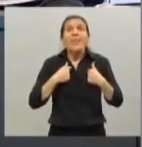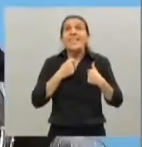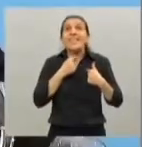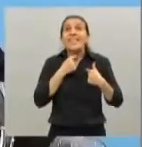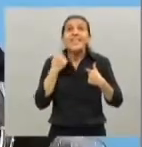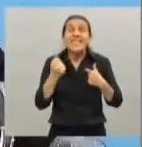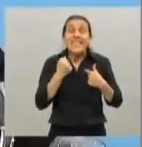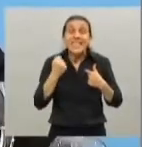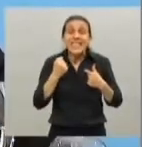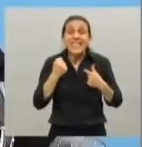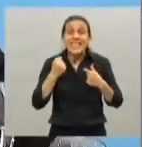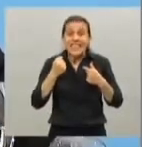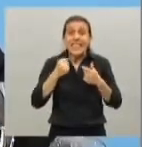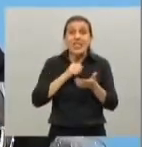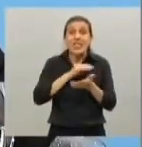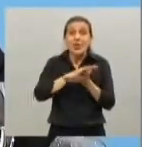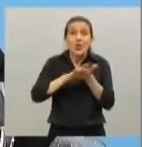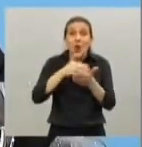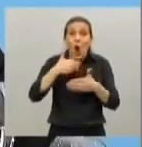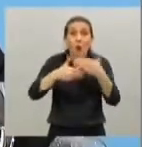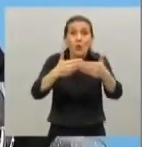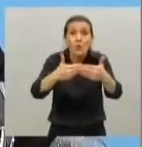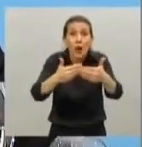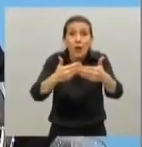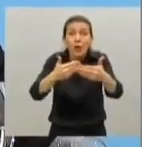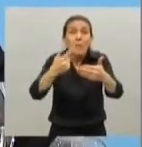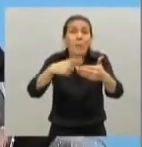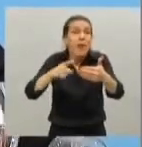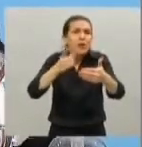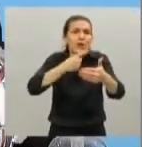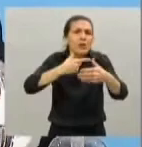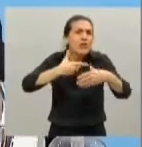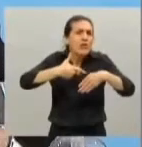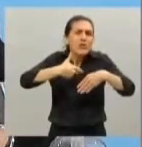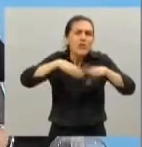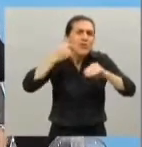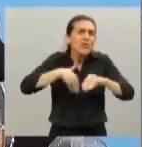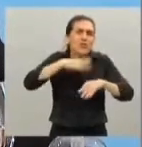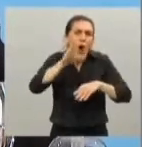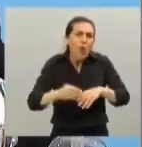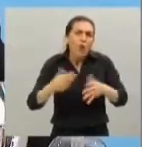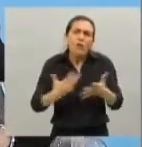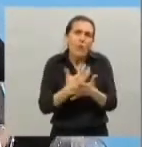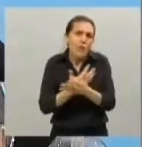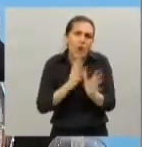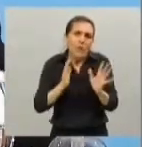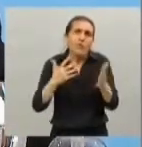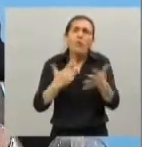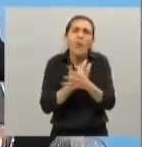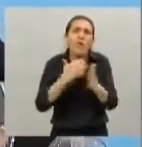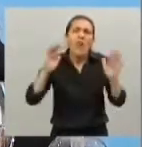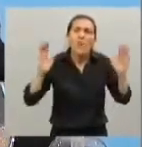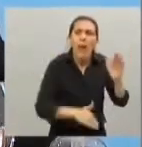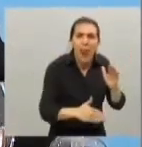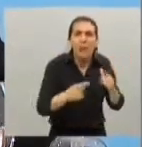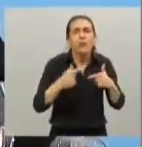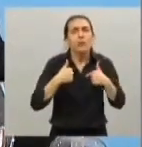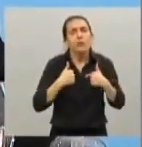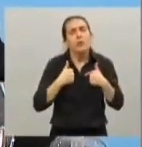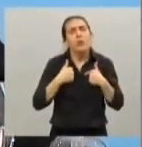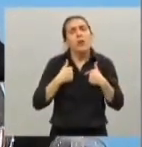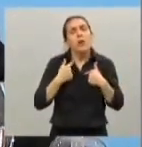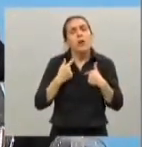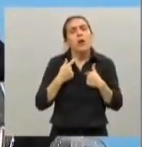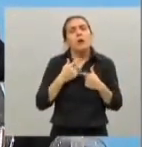2 meses que este momento era el pico o vamos a seguir subiendo? Esto también es parte de la incertidumbre que nos atraviesa. Y no hay que